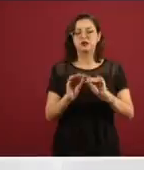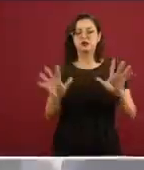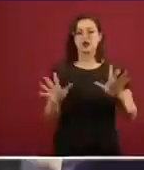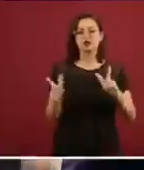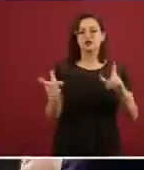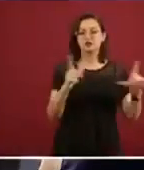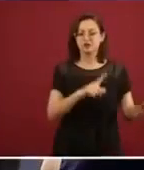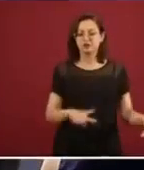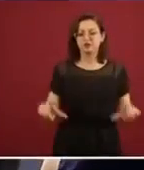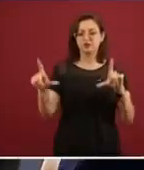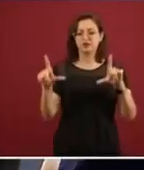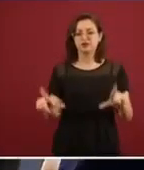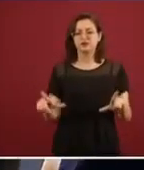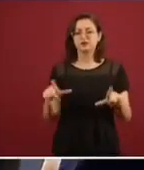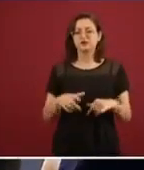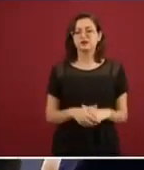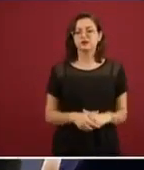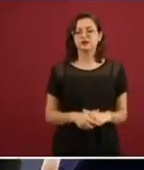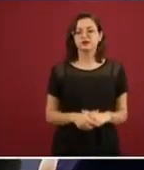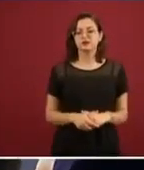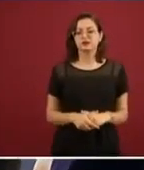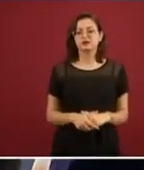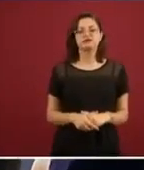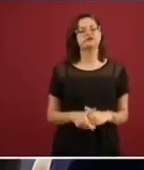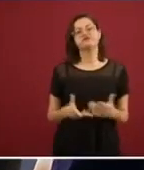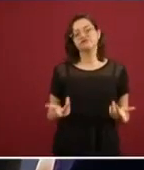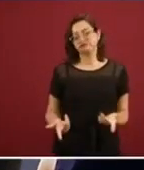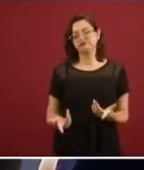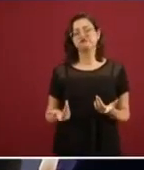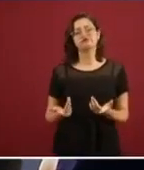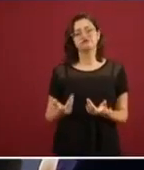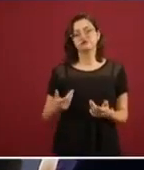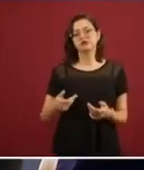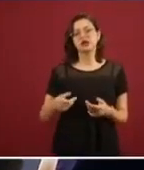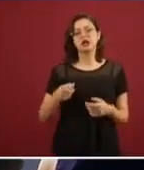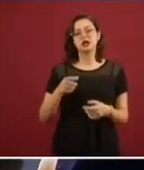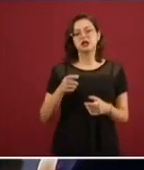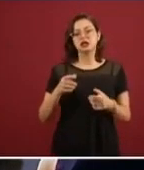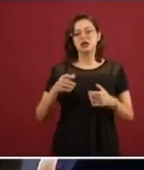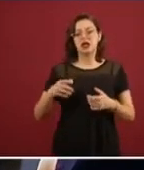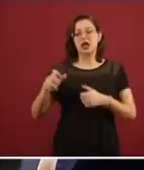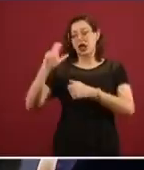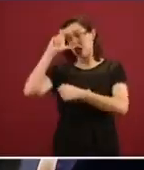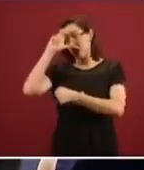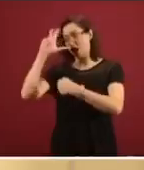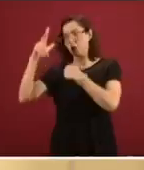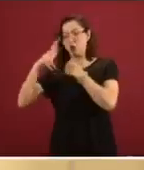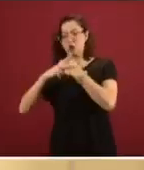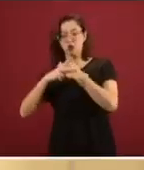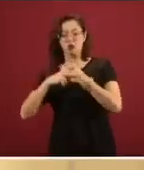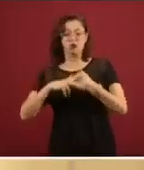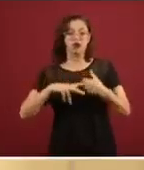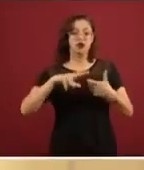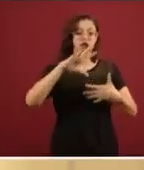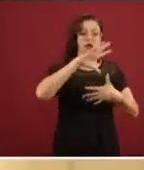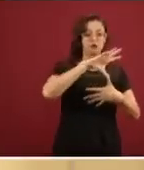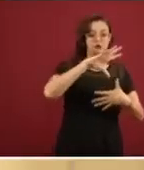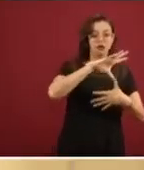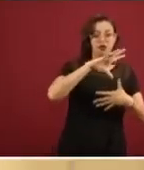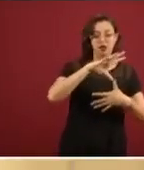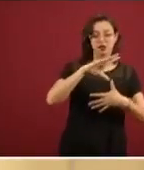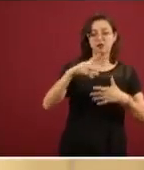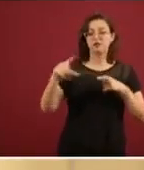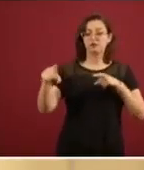siguiente diapositiva, en donde pues continuamos viendo también cómo están ya por cruzar la cantidad de